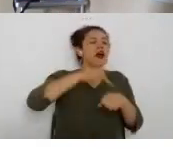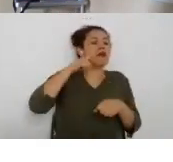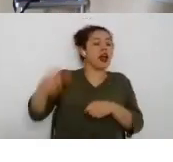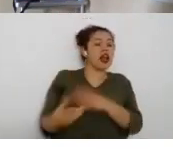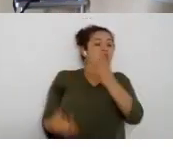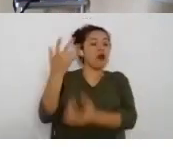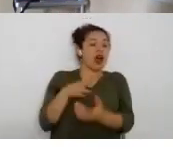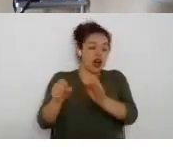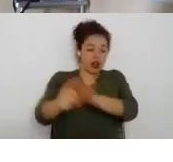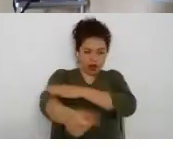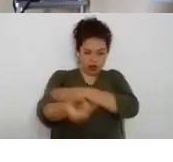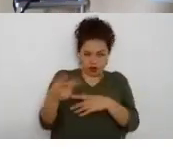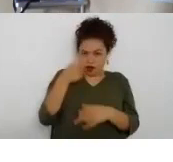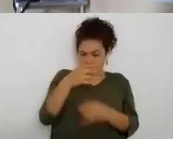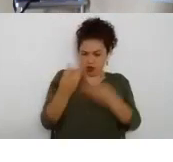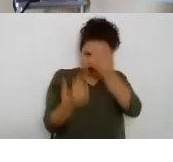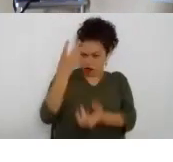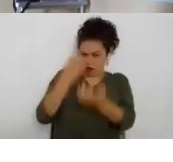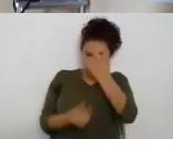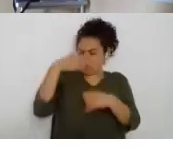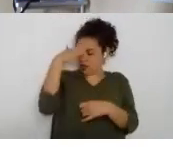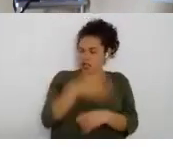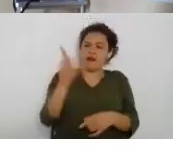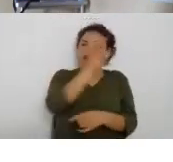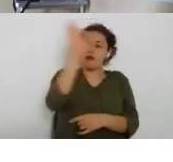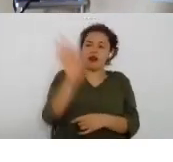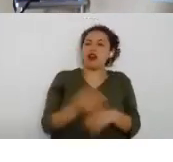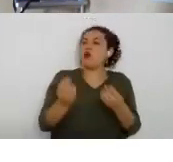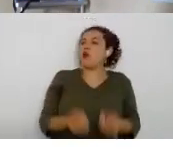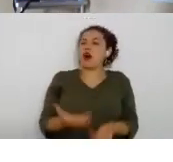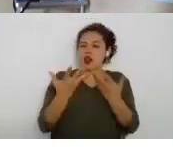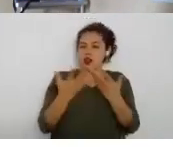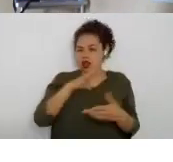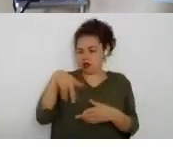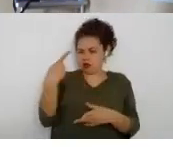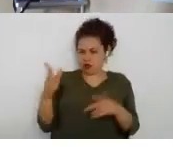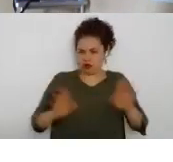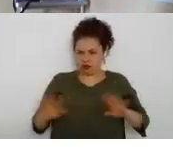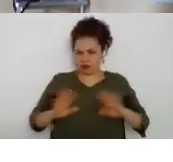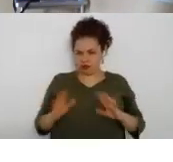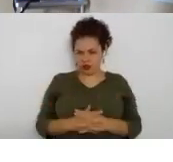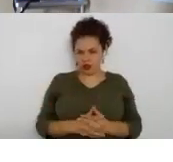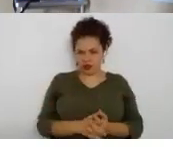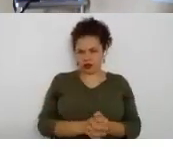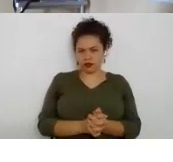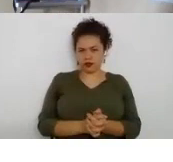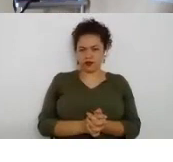brazo y la pierna. ¿Ok? Ellos hablan en porcentajes. ¿Y de dónde viene de dónde